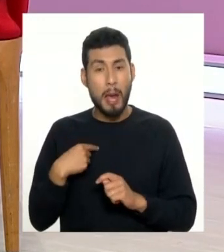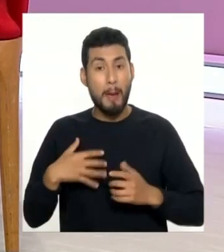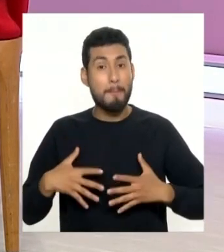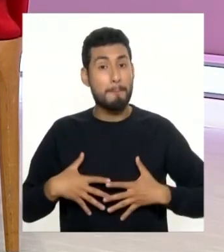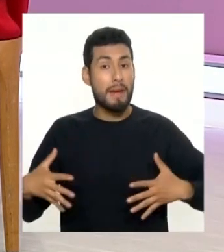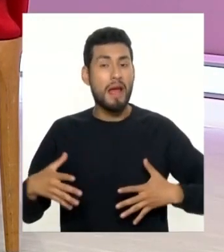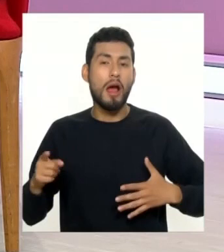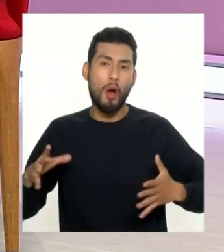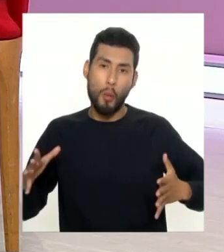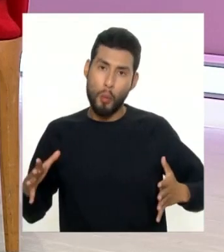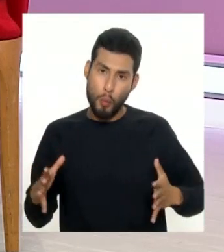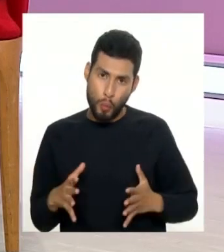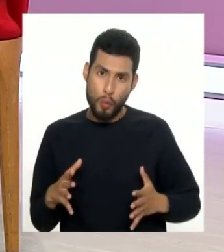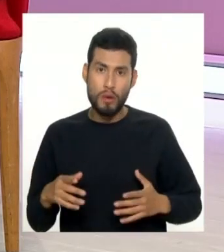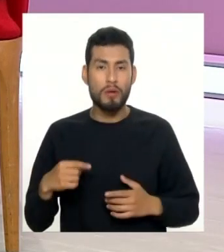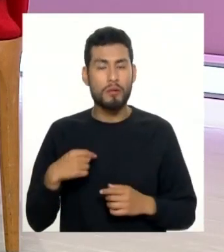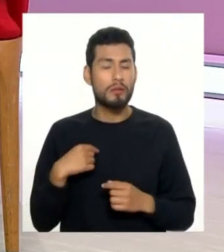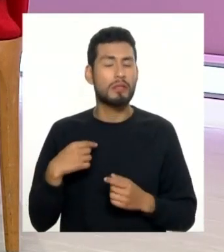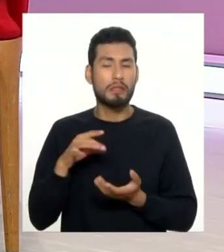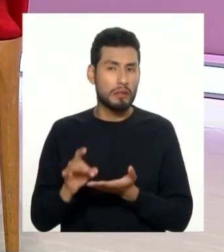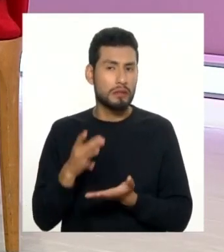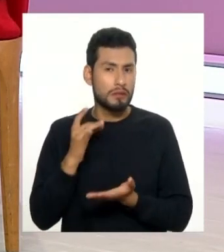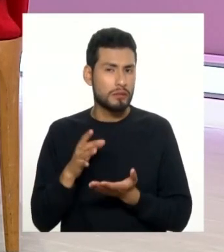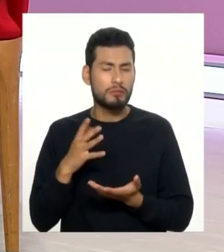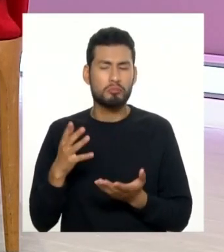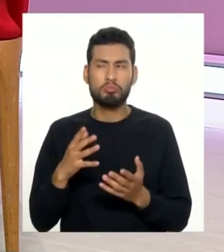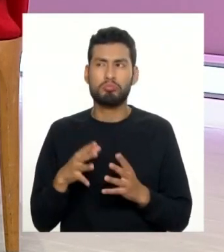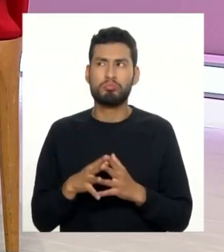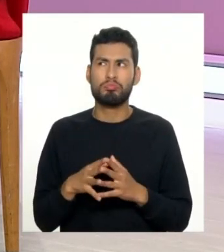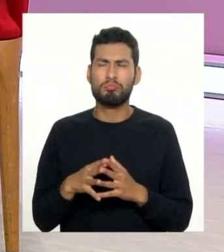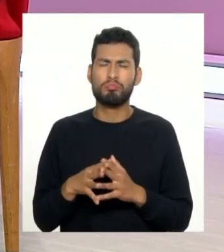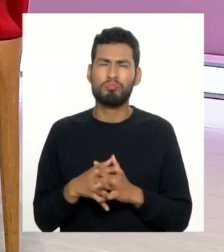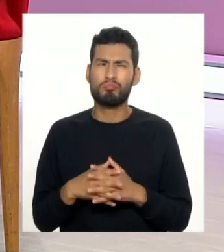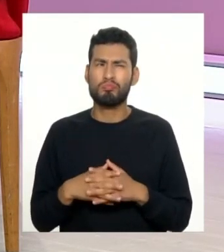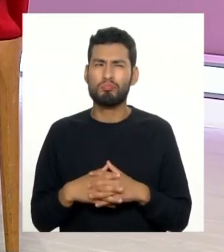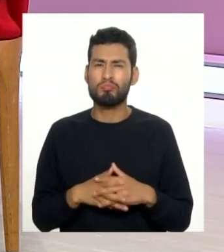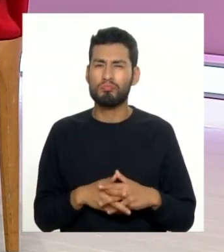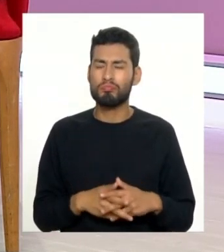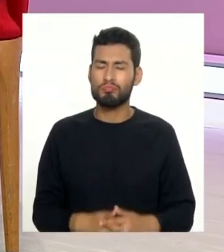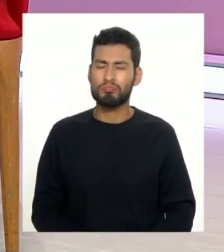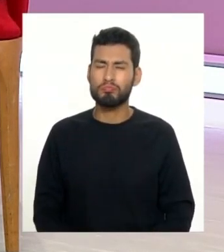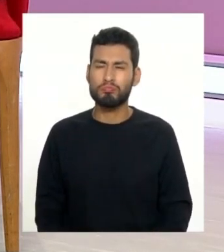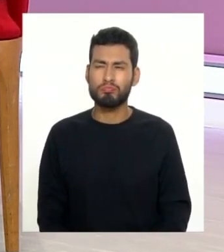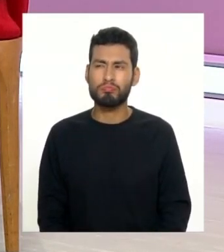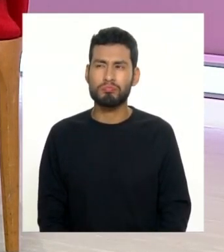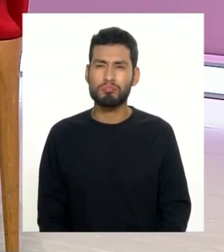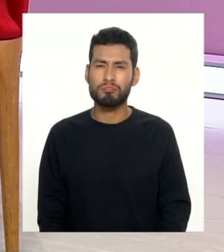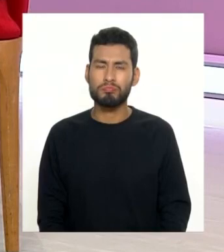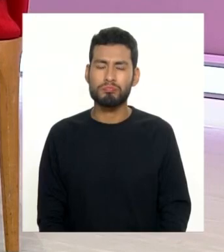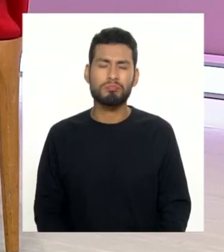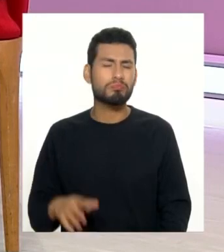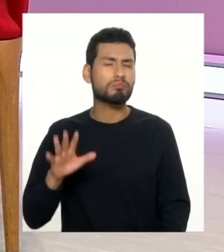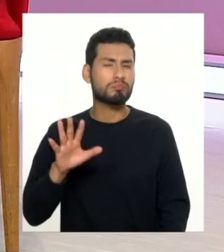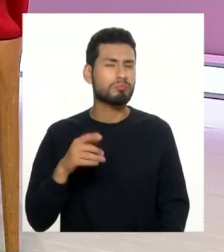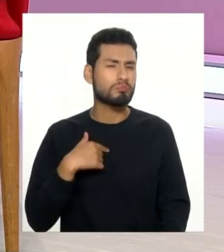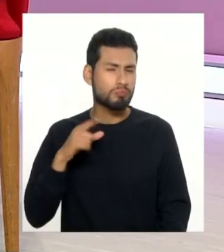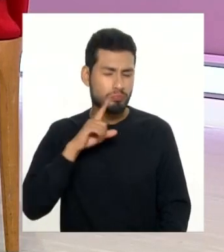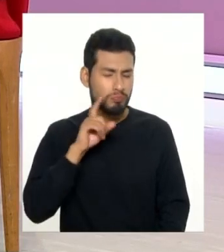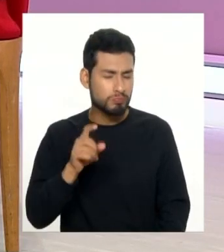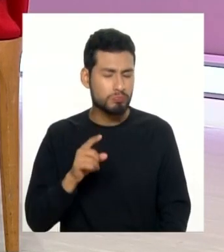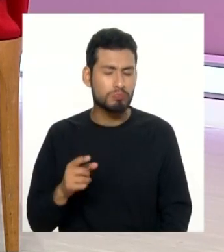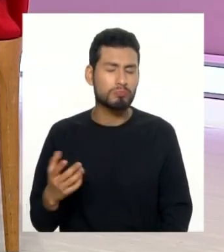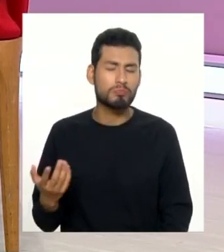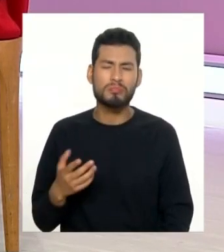y tomar los analgésicos en forma que se quita el dolor. Mi pregunta es la siguiente: